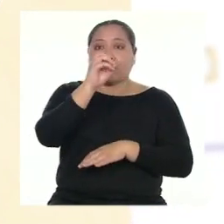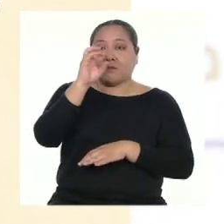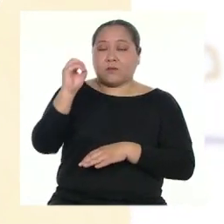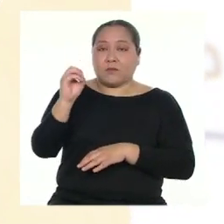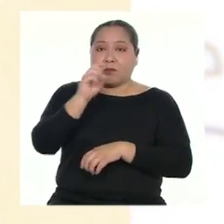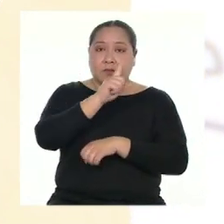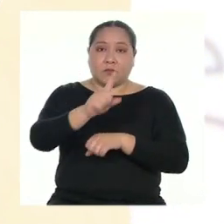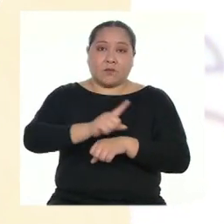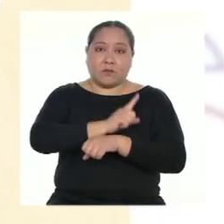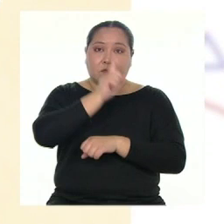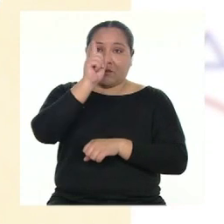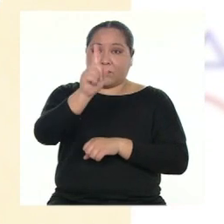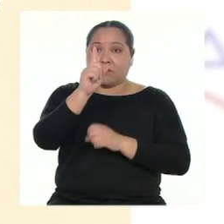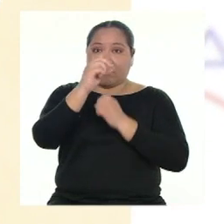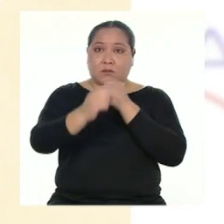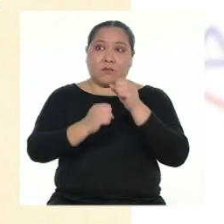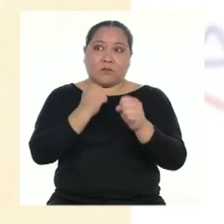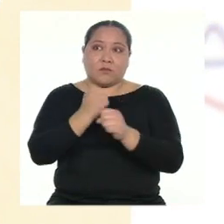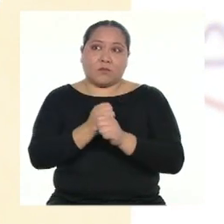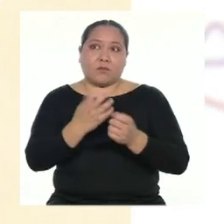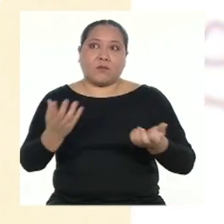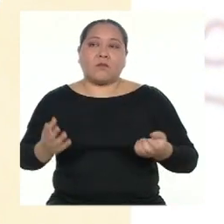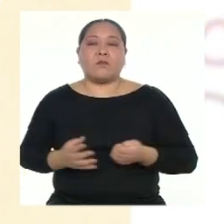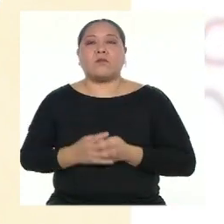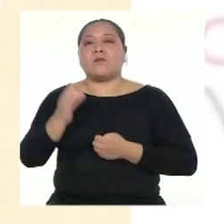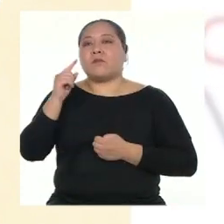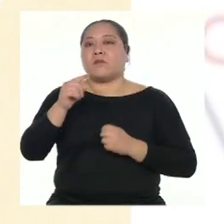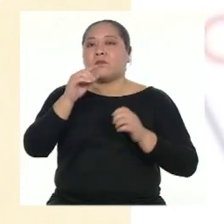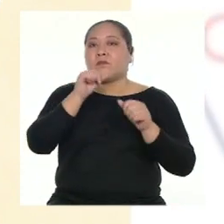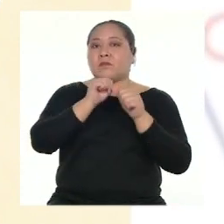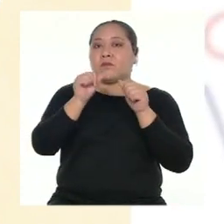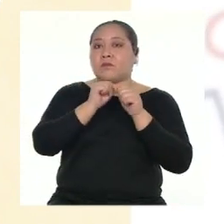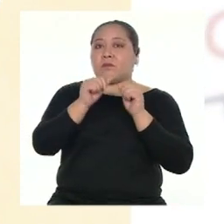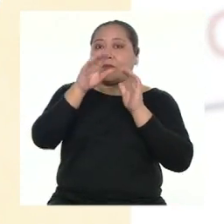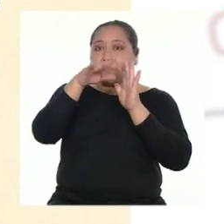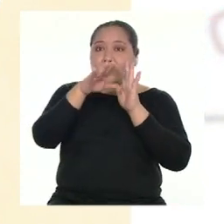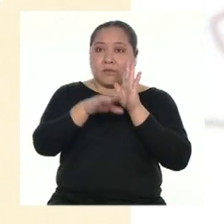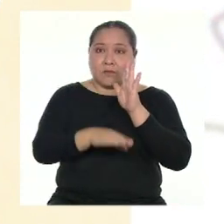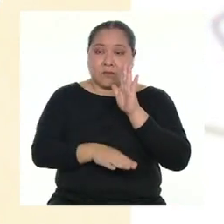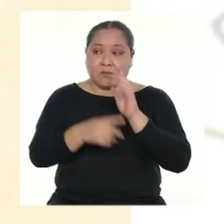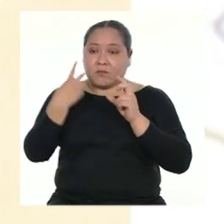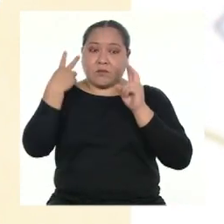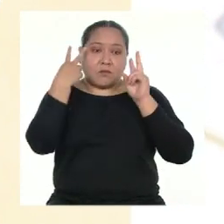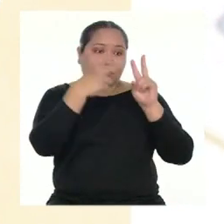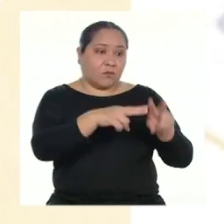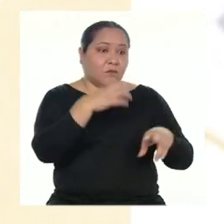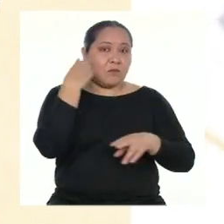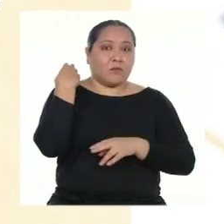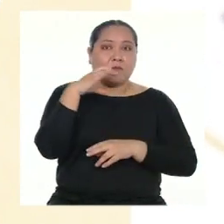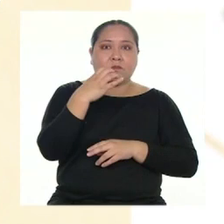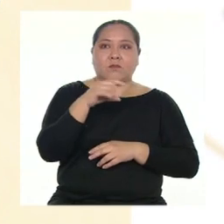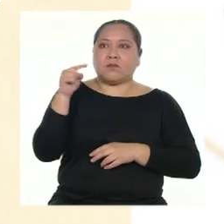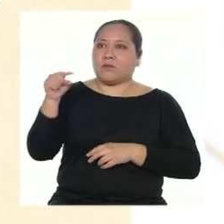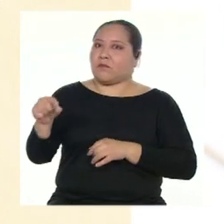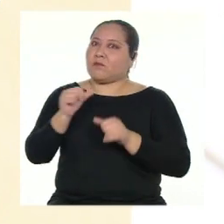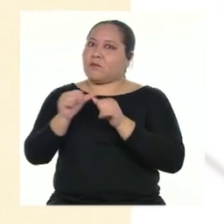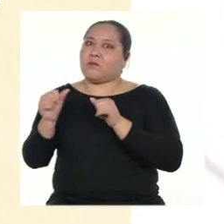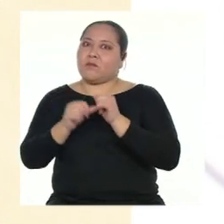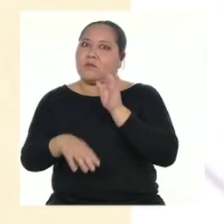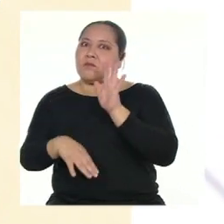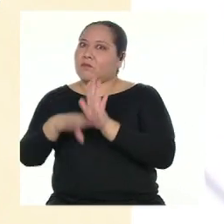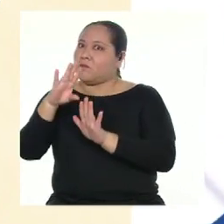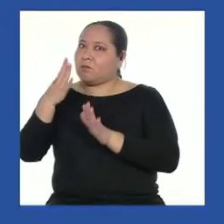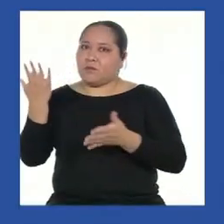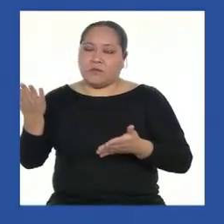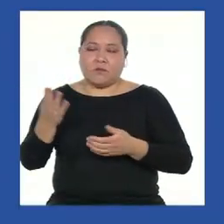año. Aún si se tratase de una cifra menor a la que hemos visto en Colombia, es un número bastante